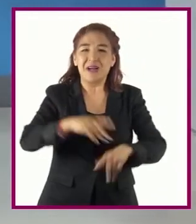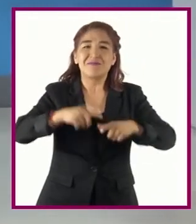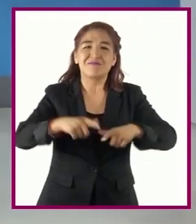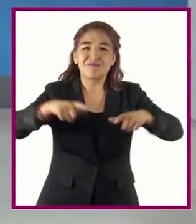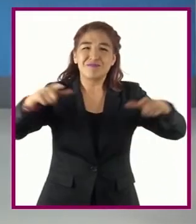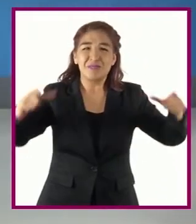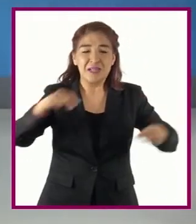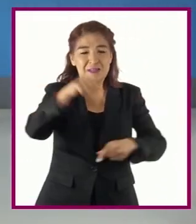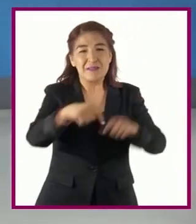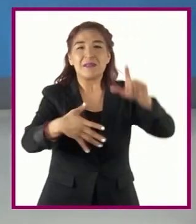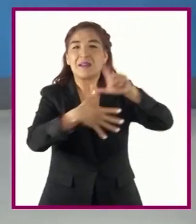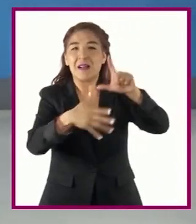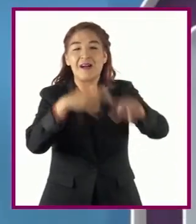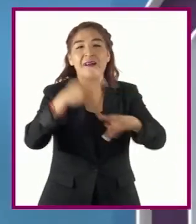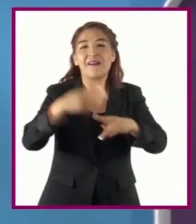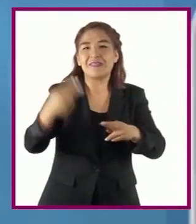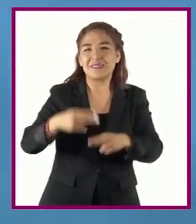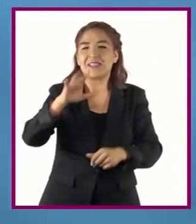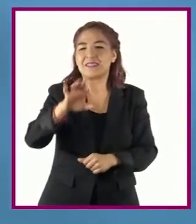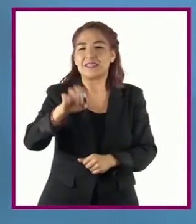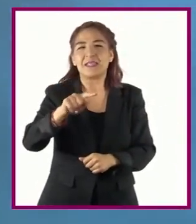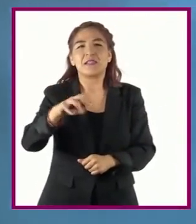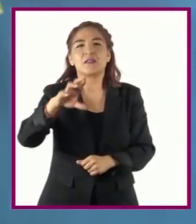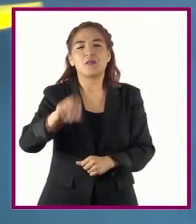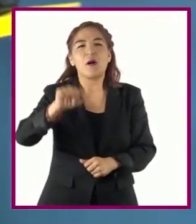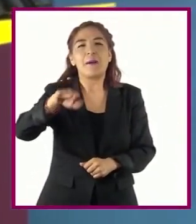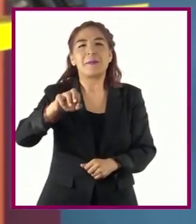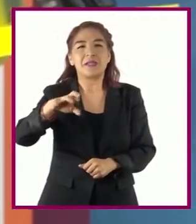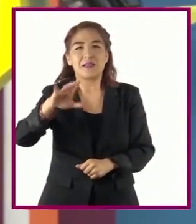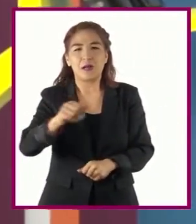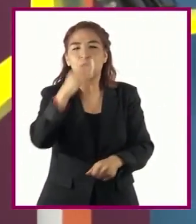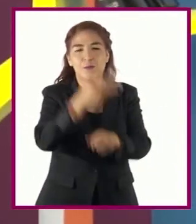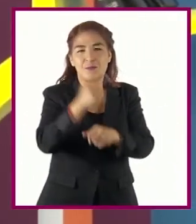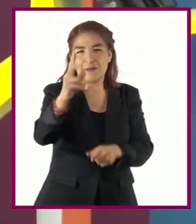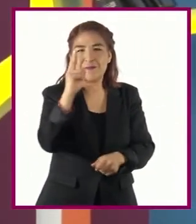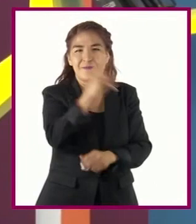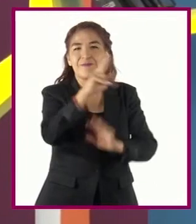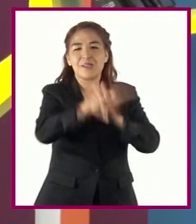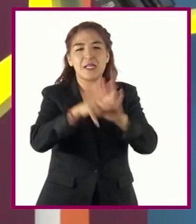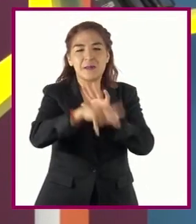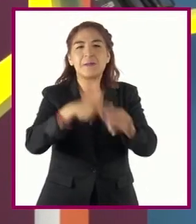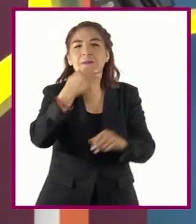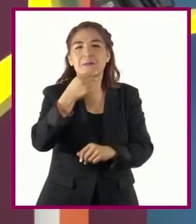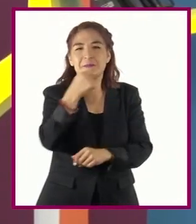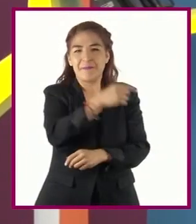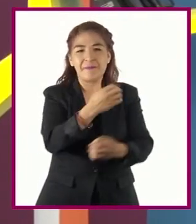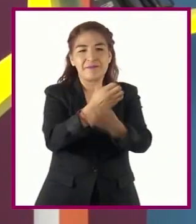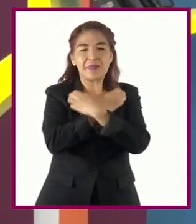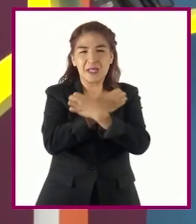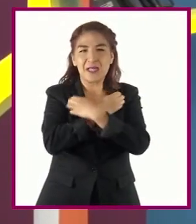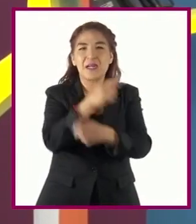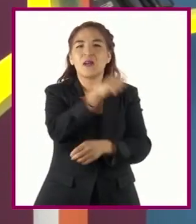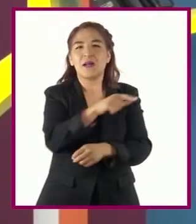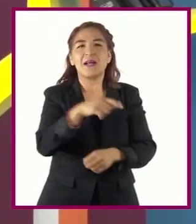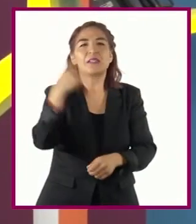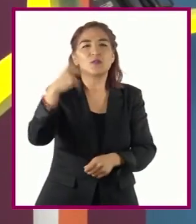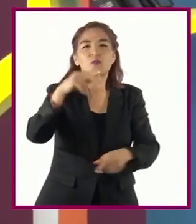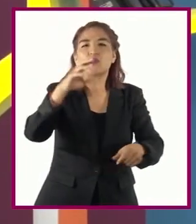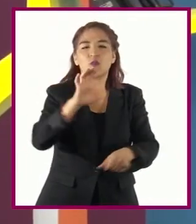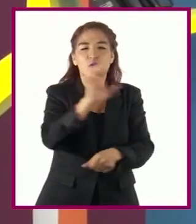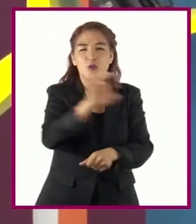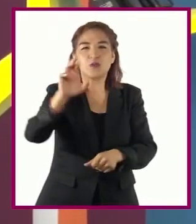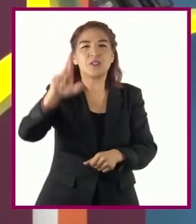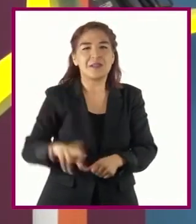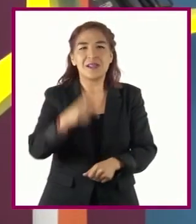desde Sudamérica hasta Centroamérica. Escuchemos un video realizado por el Ministerio de Educación de Costa Rica sobre los temas que